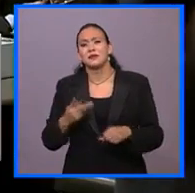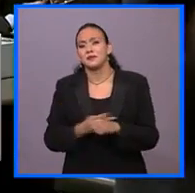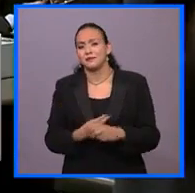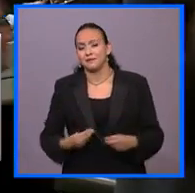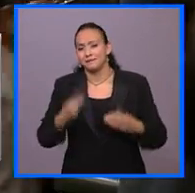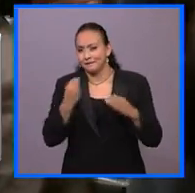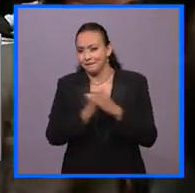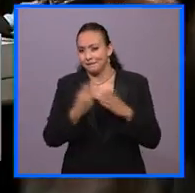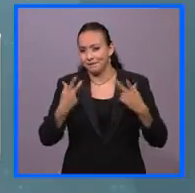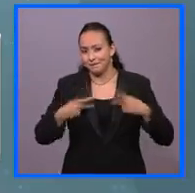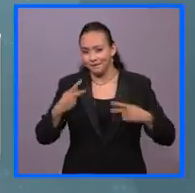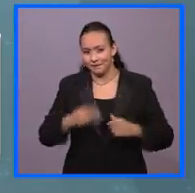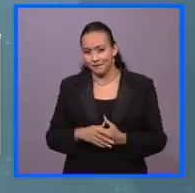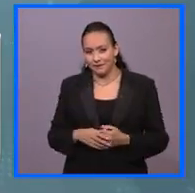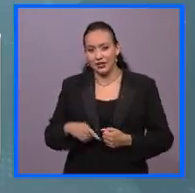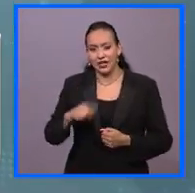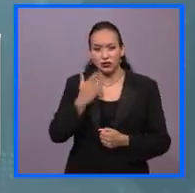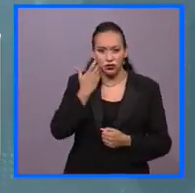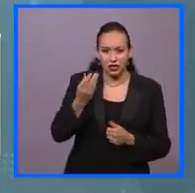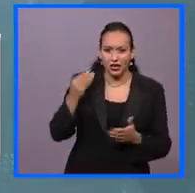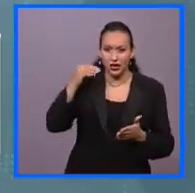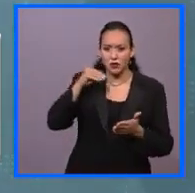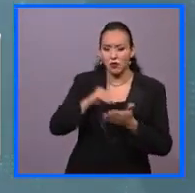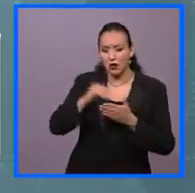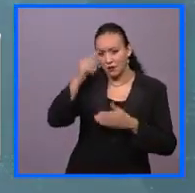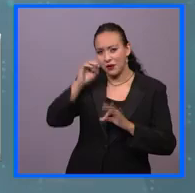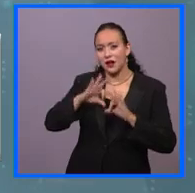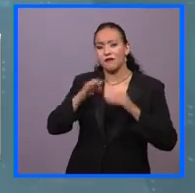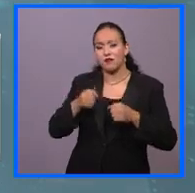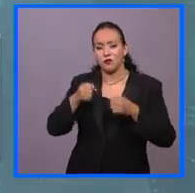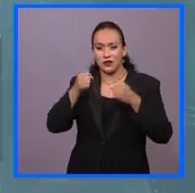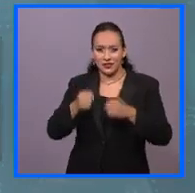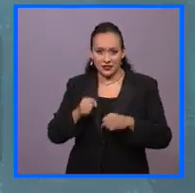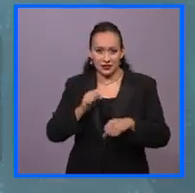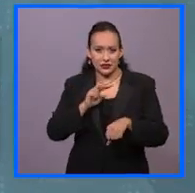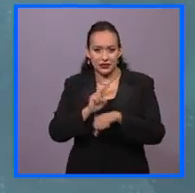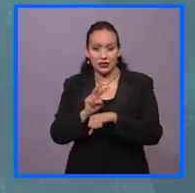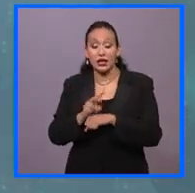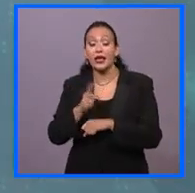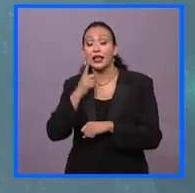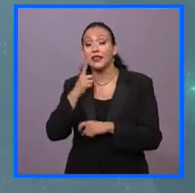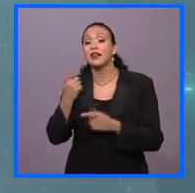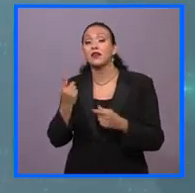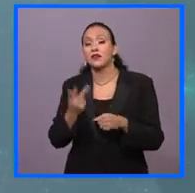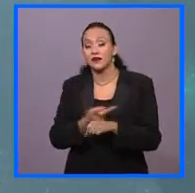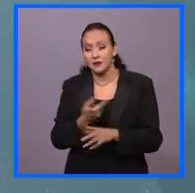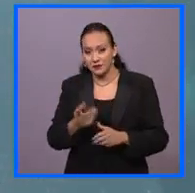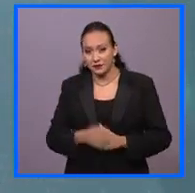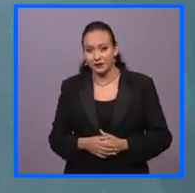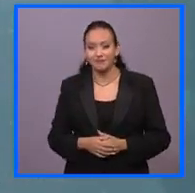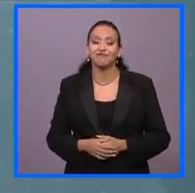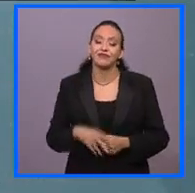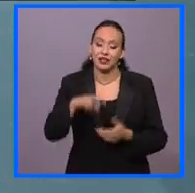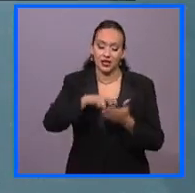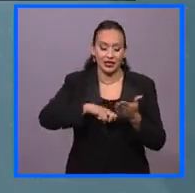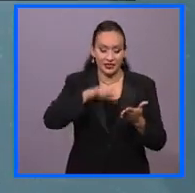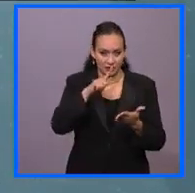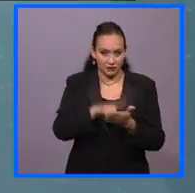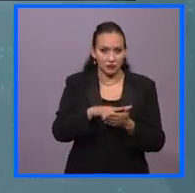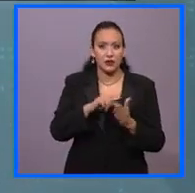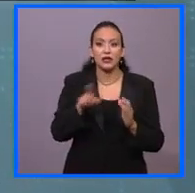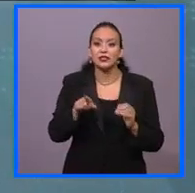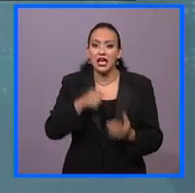personas al promover mecanismos de vigilancia sin garantías, denunció Amnistía Internacional. Señaló que las reformas se aprobaron